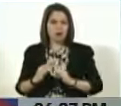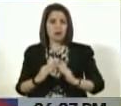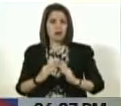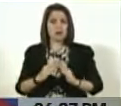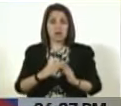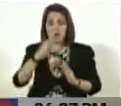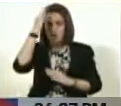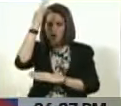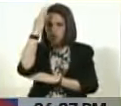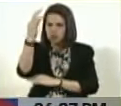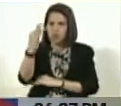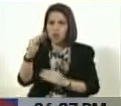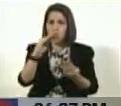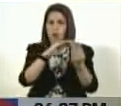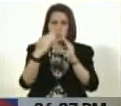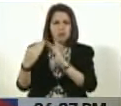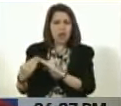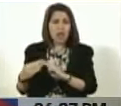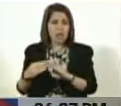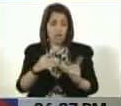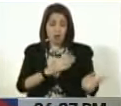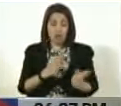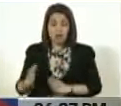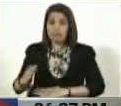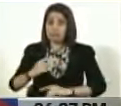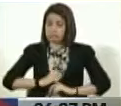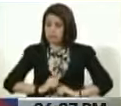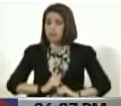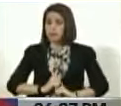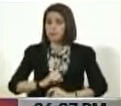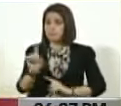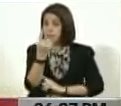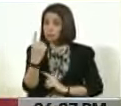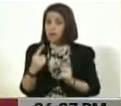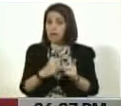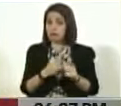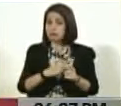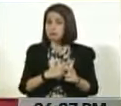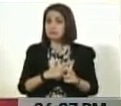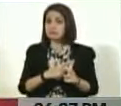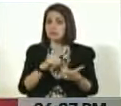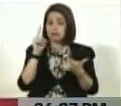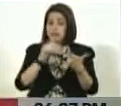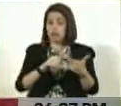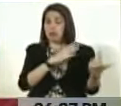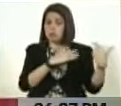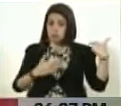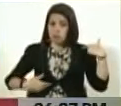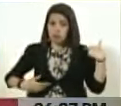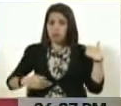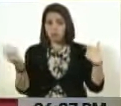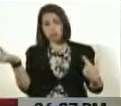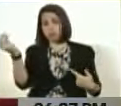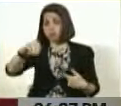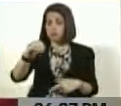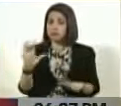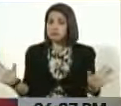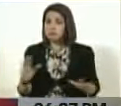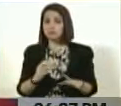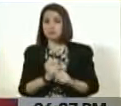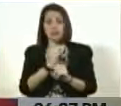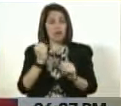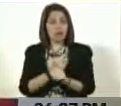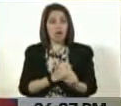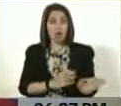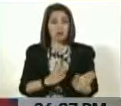consejos comunales, porque hay muchos sitios que no están organizados, y ahí pueden llegarse a donde están los dueños de la panadería y sumarse a este trabajo